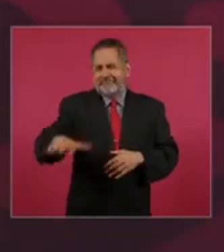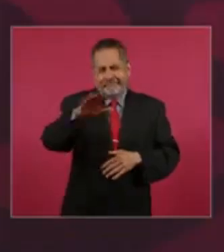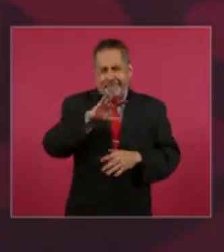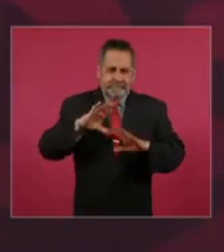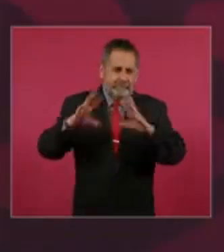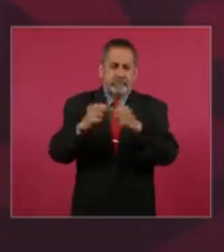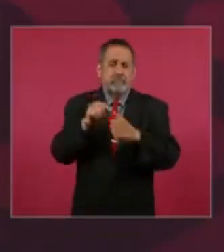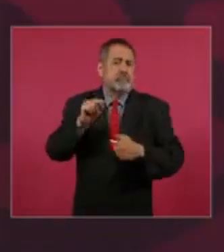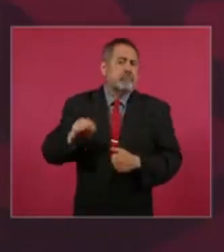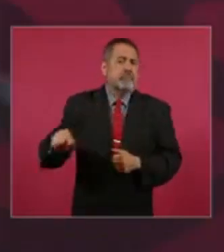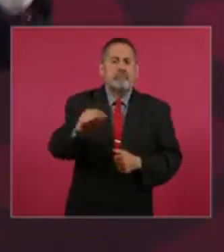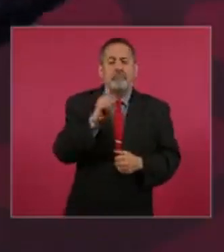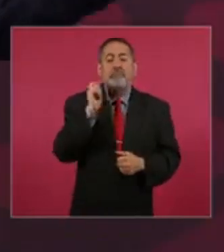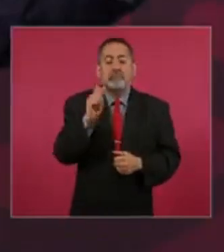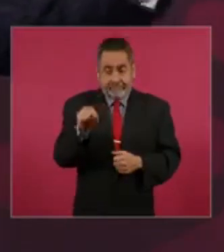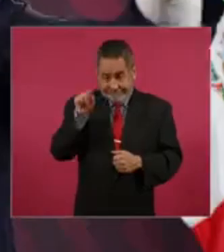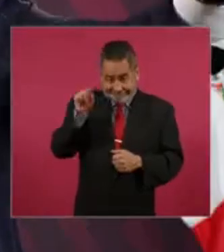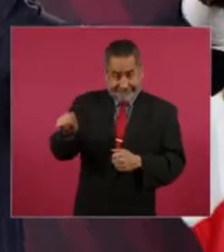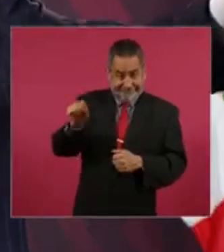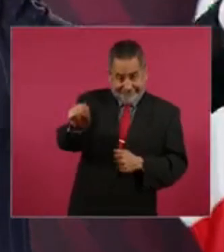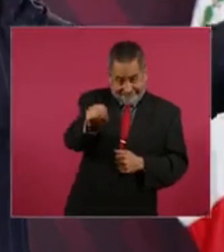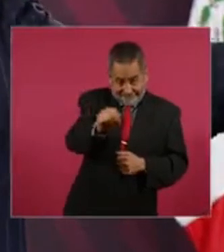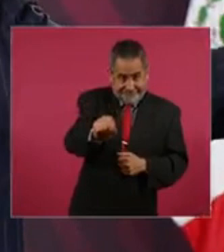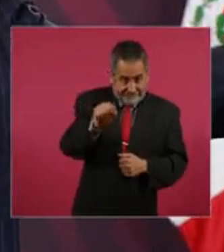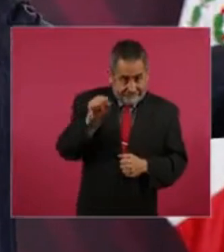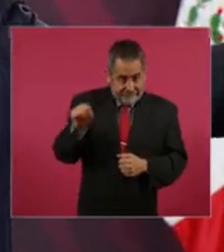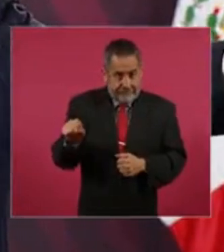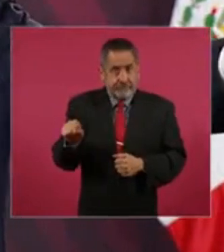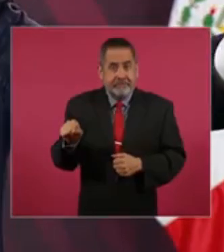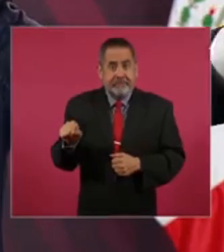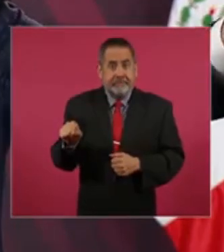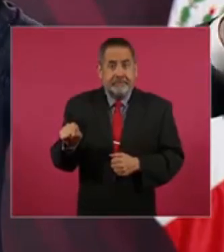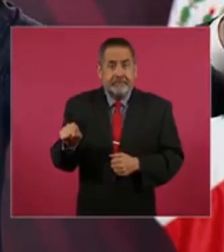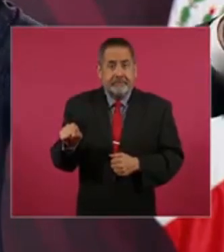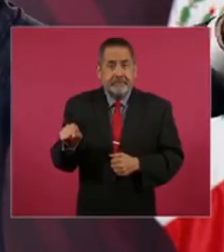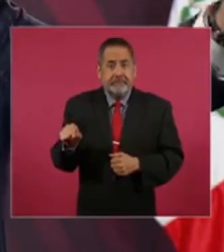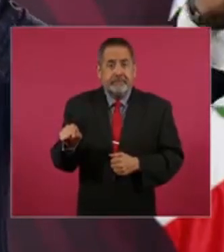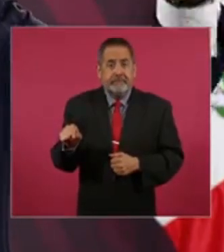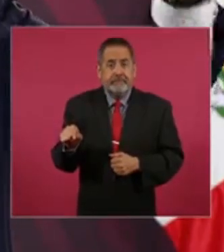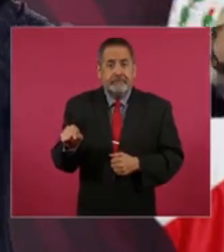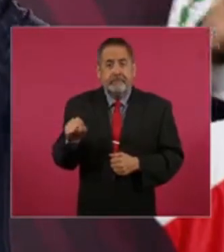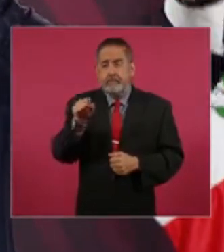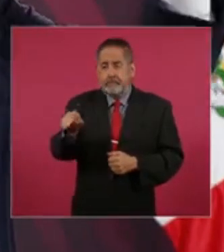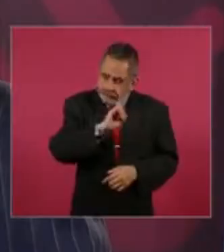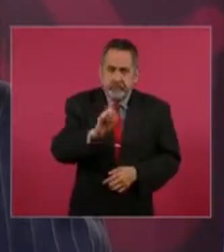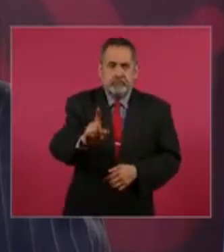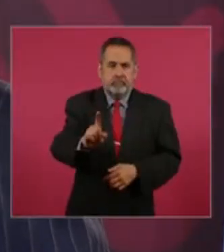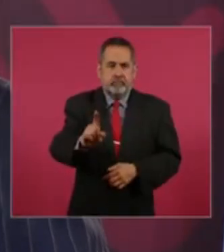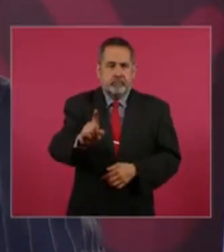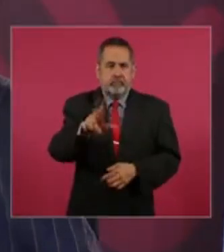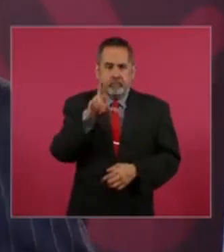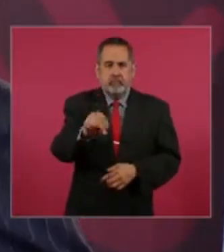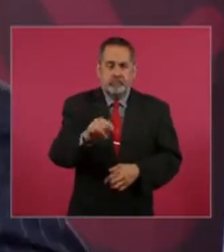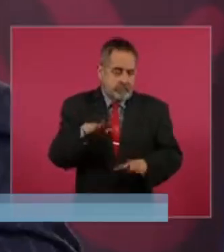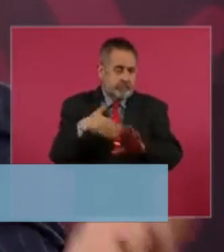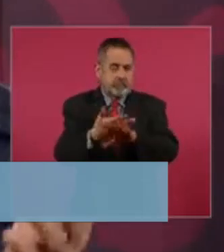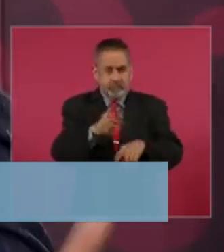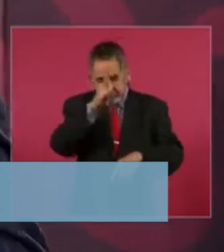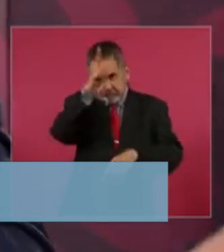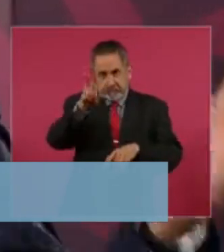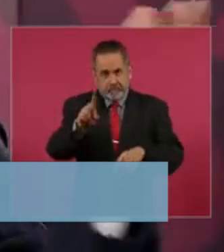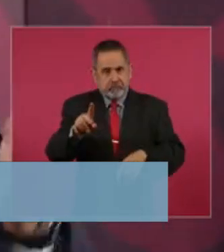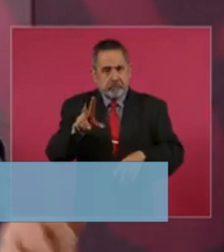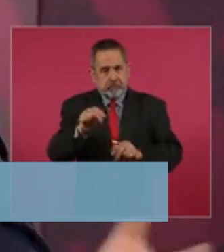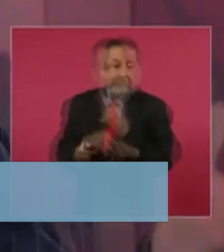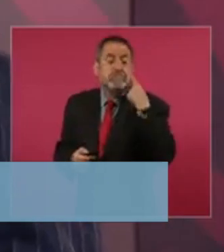que tienen los integrantes de la Guardia Nacional y las Fuerzas Armadas de no caer en ninguna provocación. Porque hay